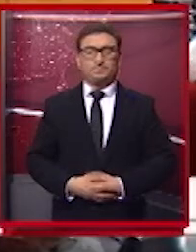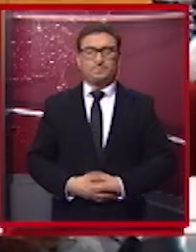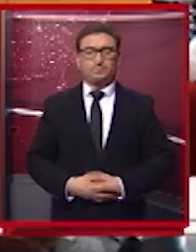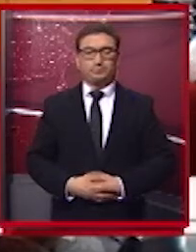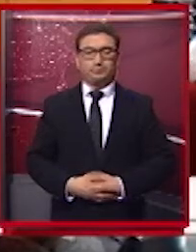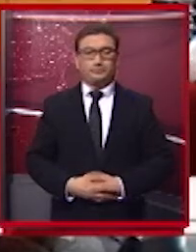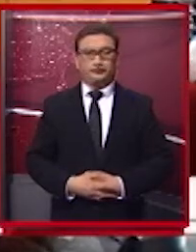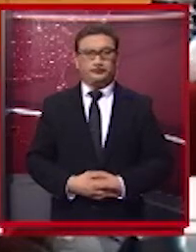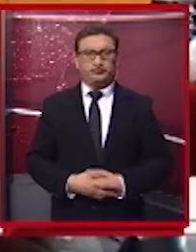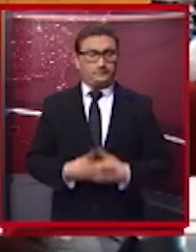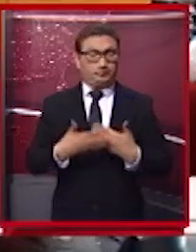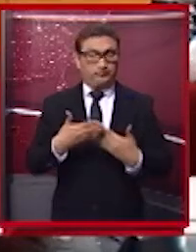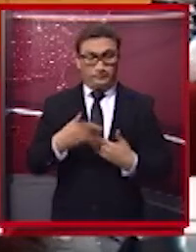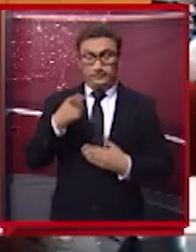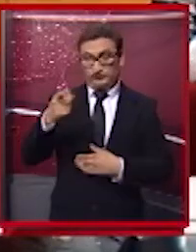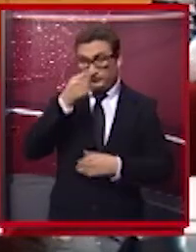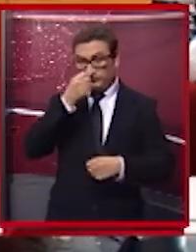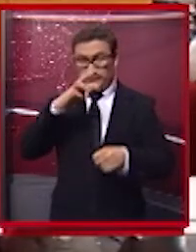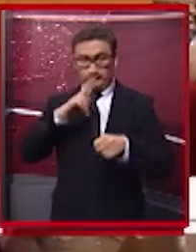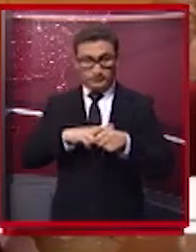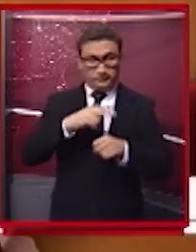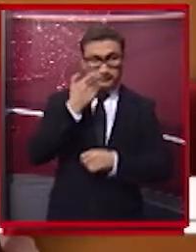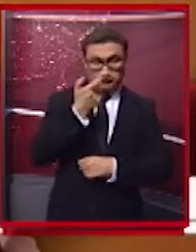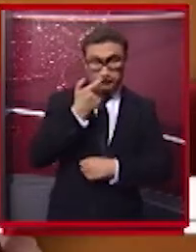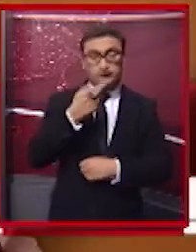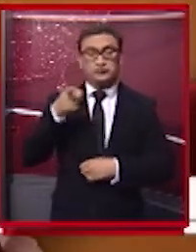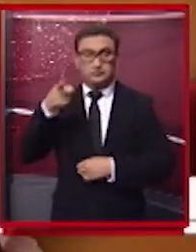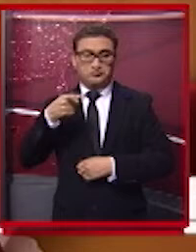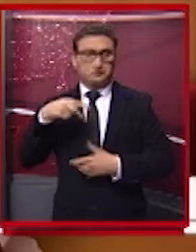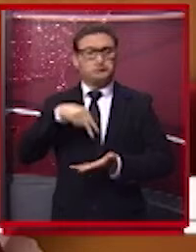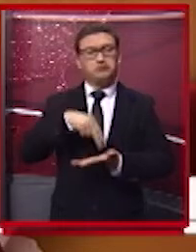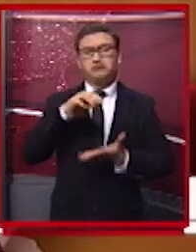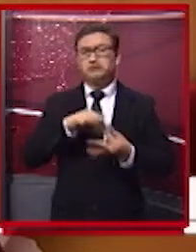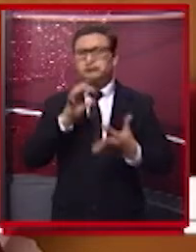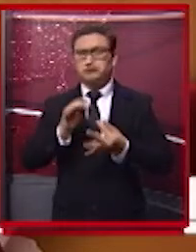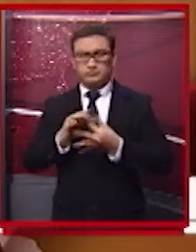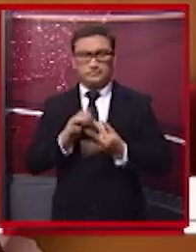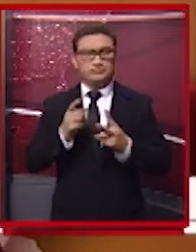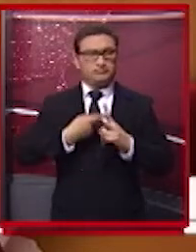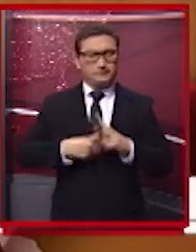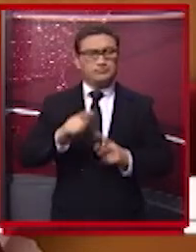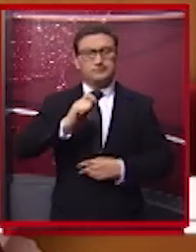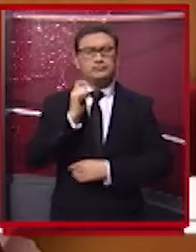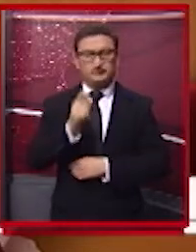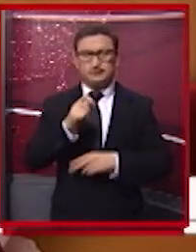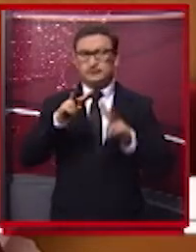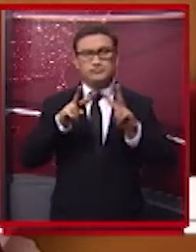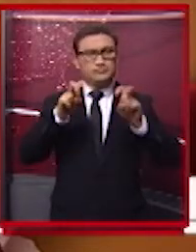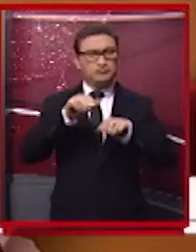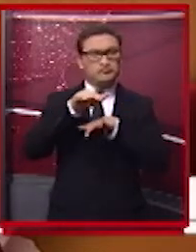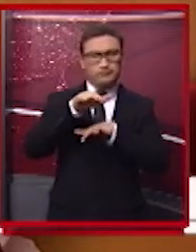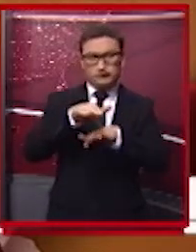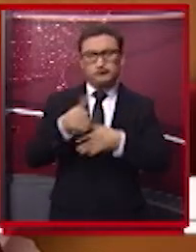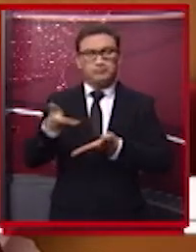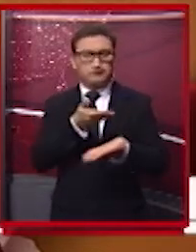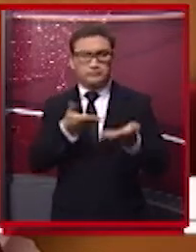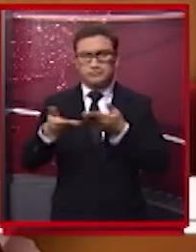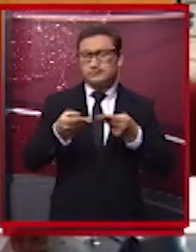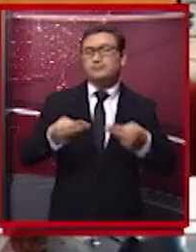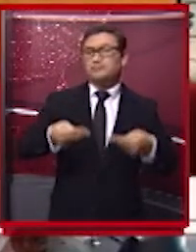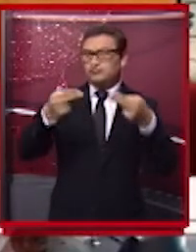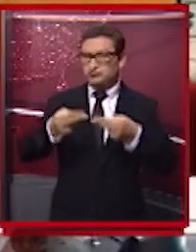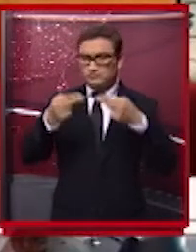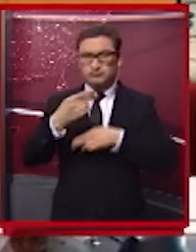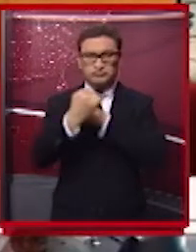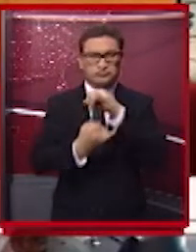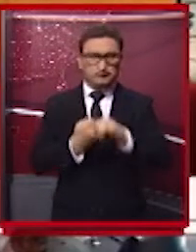En su intervención inicial, el secretario de Economía inició con lo relacionado a las negociaciones comerciales internacionales. En este